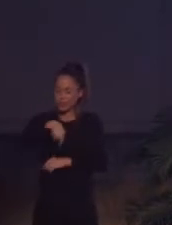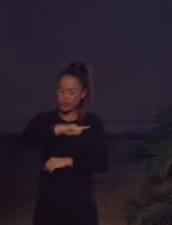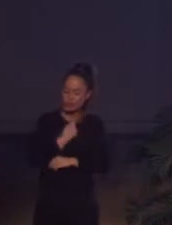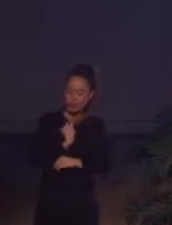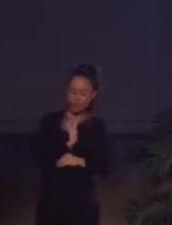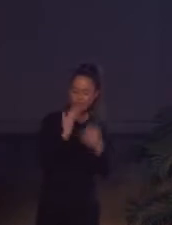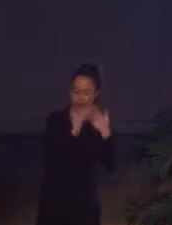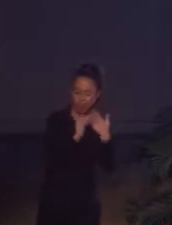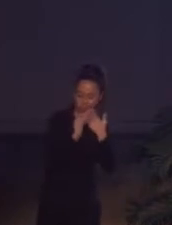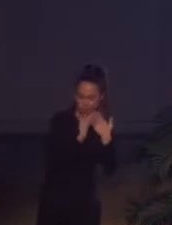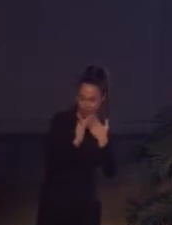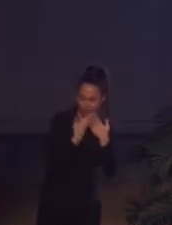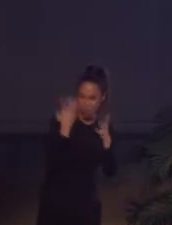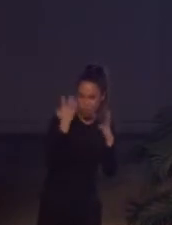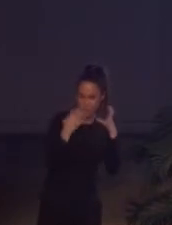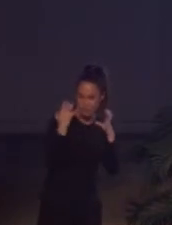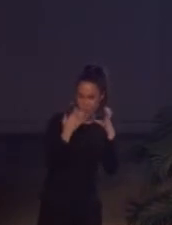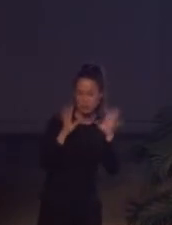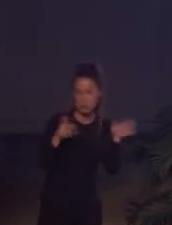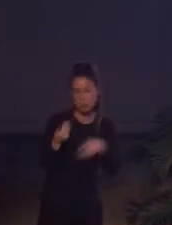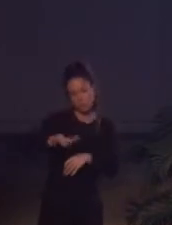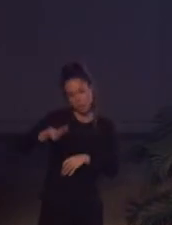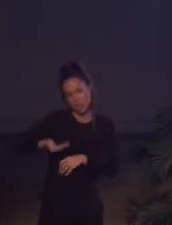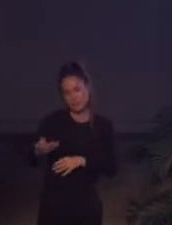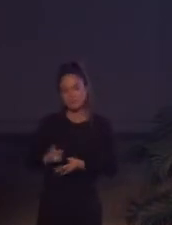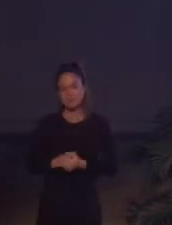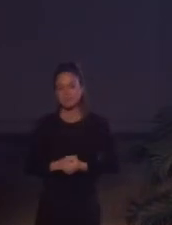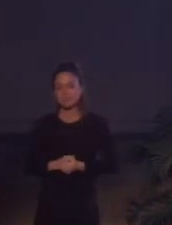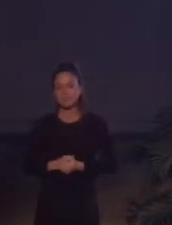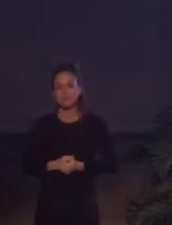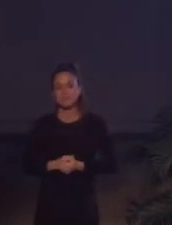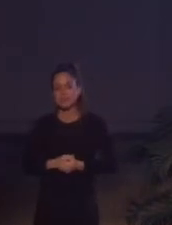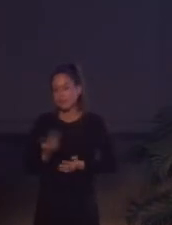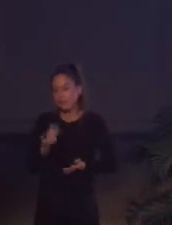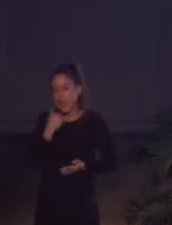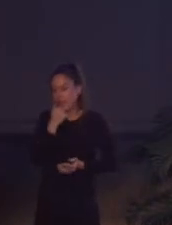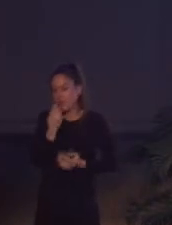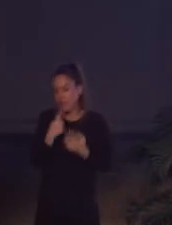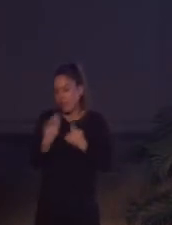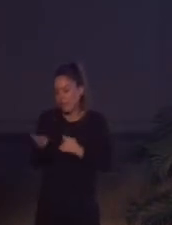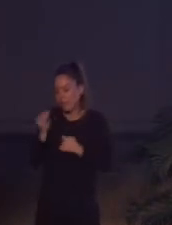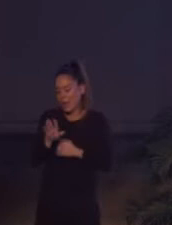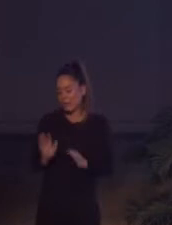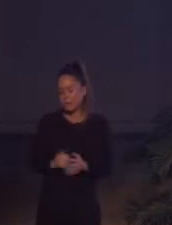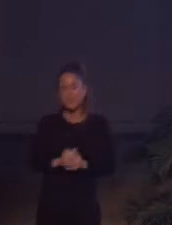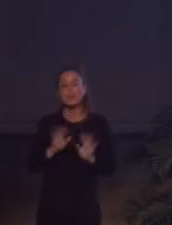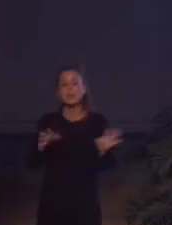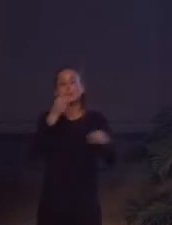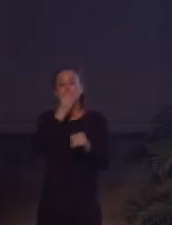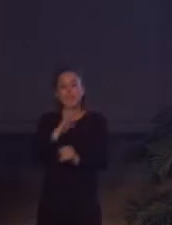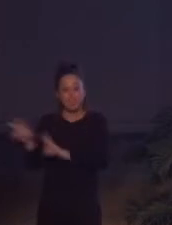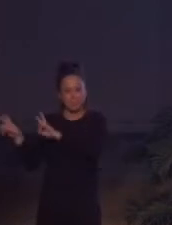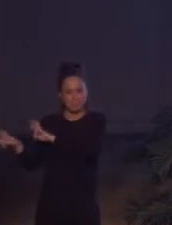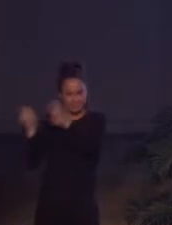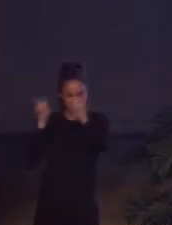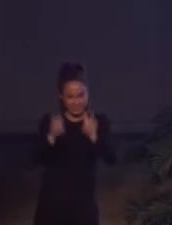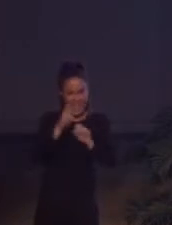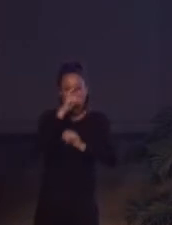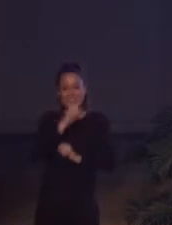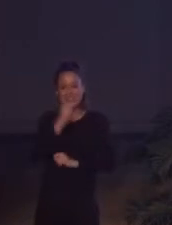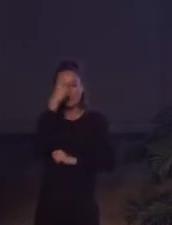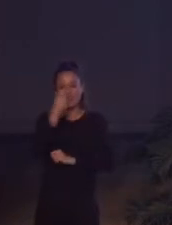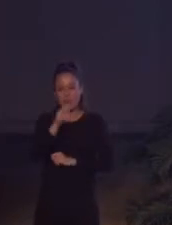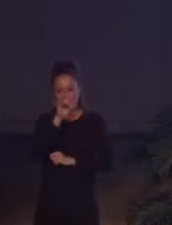Entonces, es importante saber esto, ¿no? Bueno, ya cierro paréntesis. Y bueno, luego llega el año 2015, ¿no? Y para nosotras yo